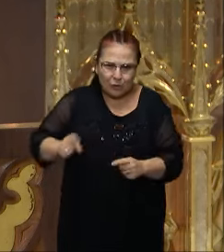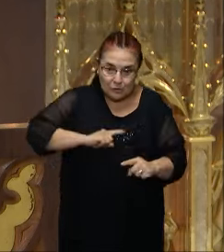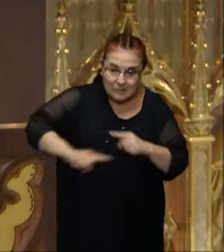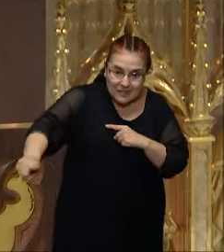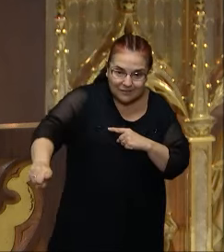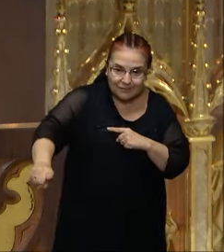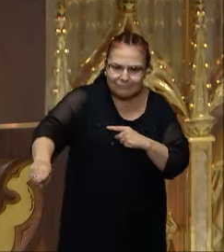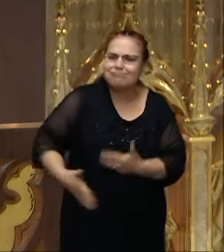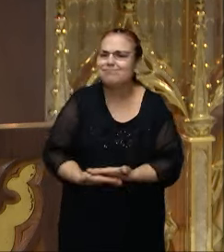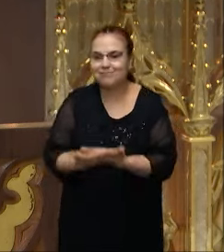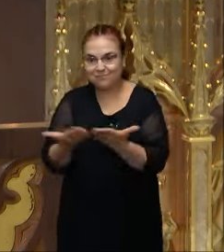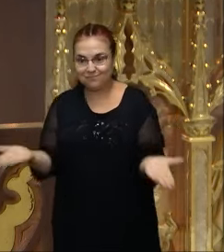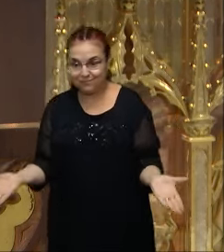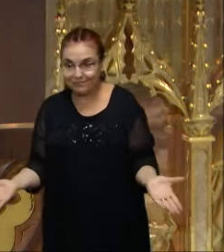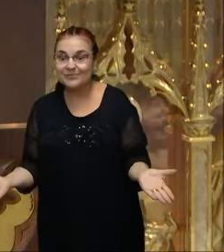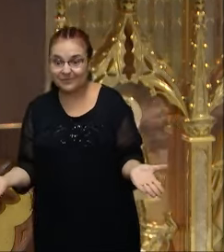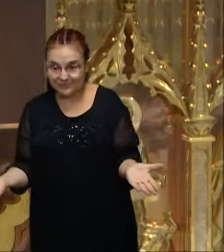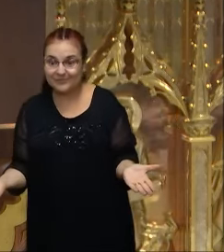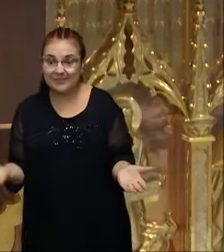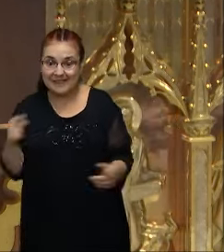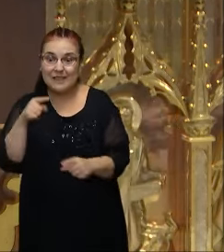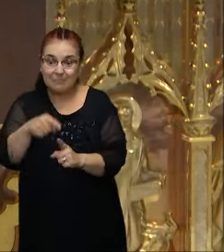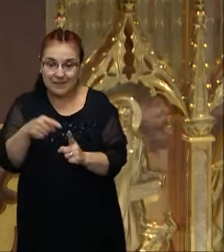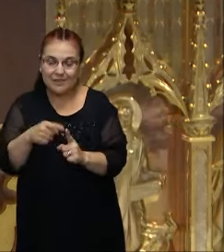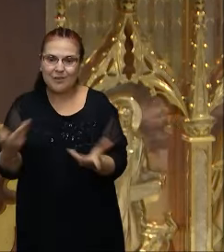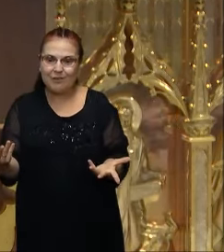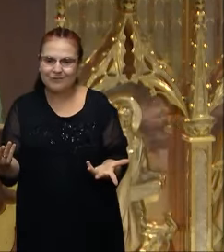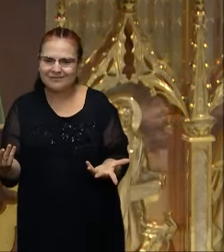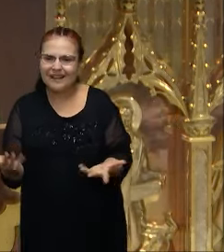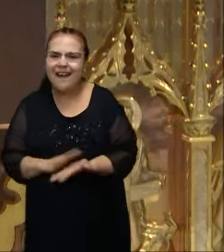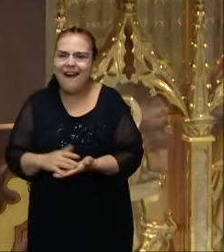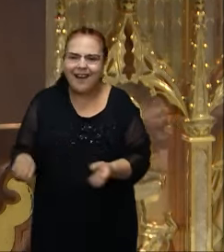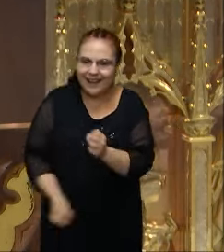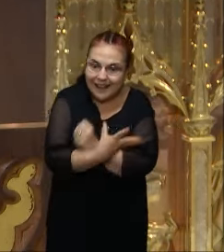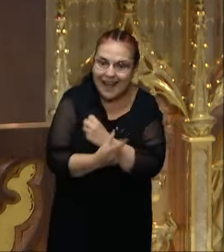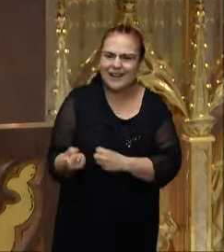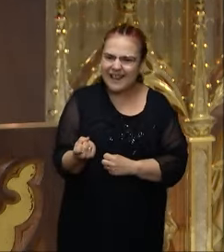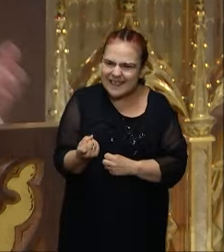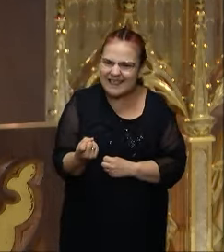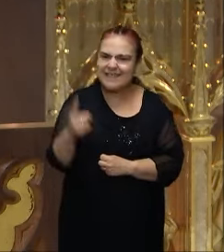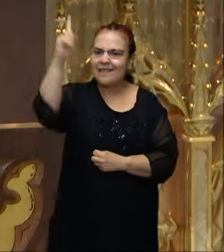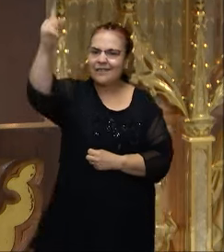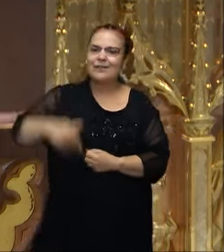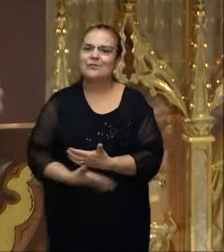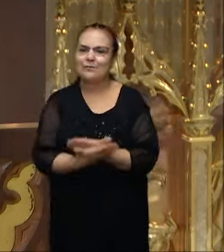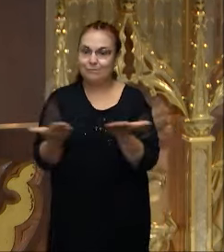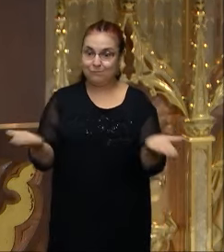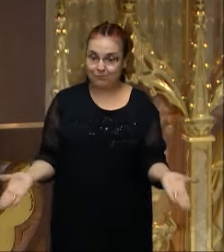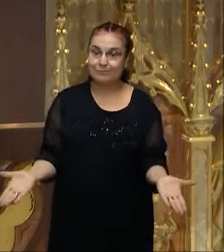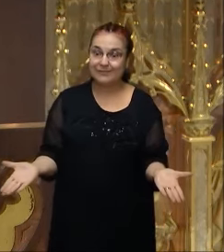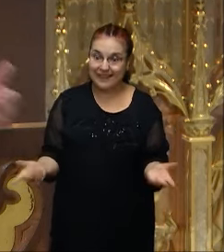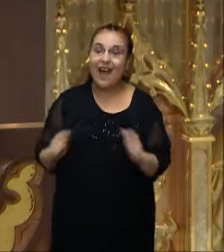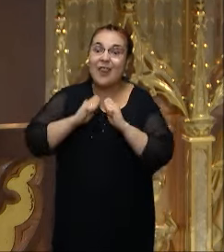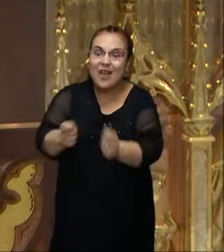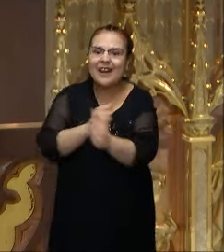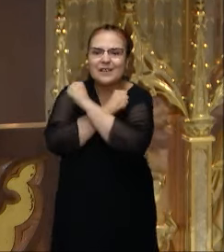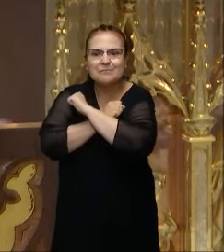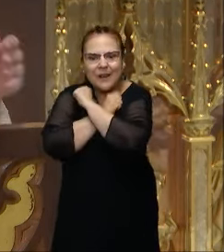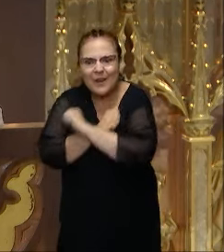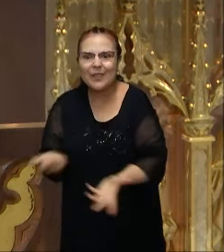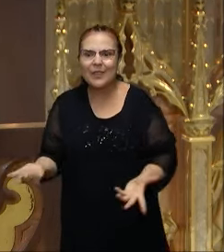los demás. Y esa misión te lleva a llenar a los demás, a crear la necesidad de Dios a los demás, a dar esperanza a los